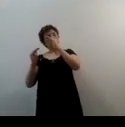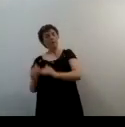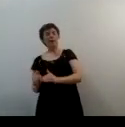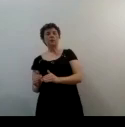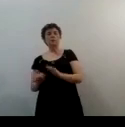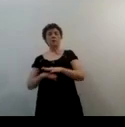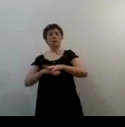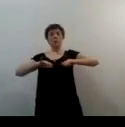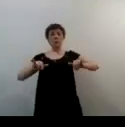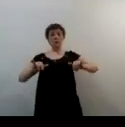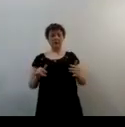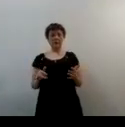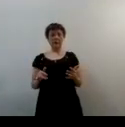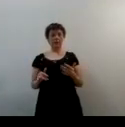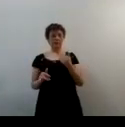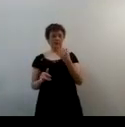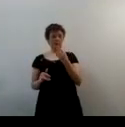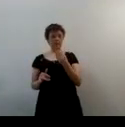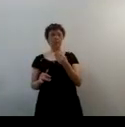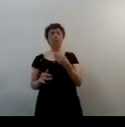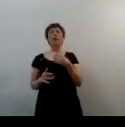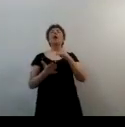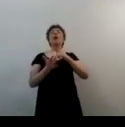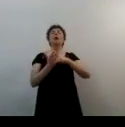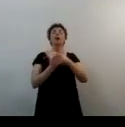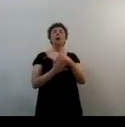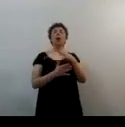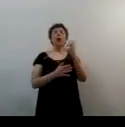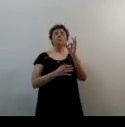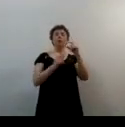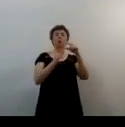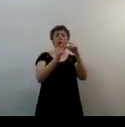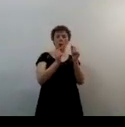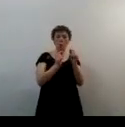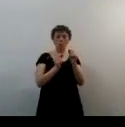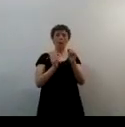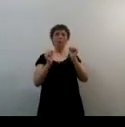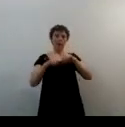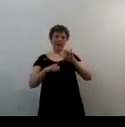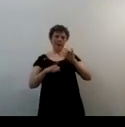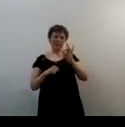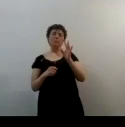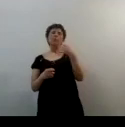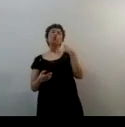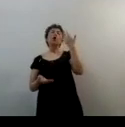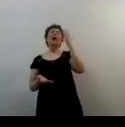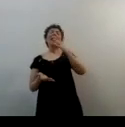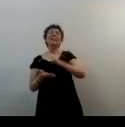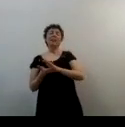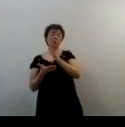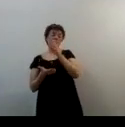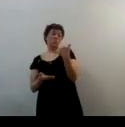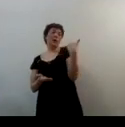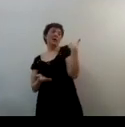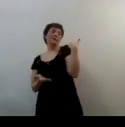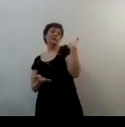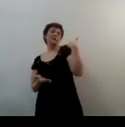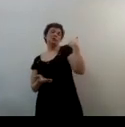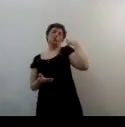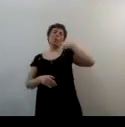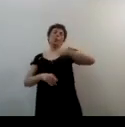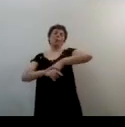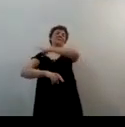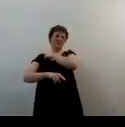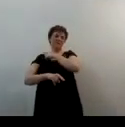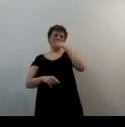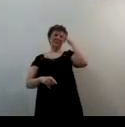os he dicho, la legumbre o alimentos recomendables tal, vale, pero me reduzco la cantidad porque el día anterior me he pasado. Y eso se compensa